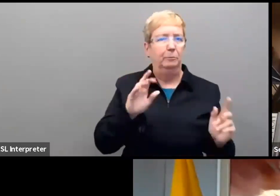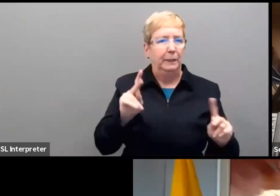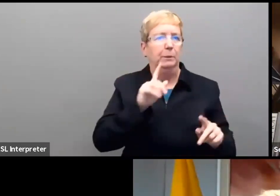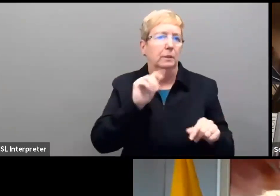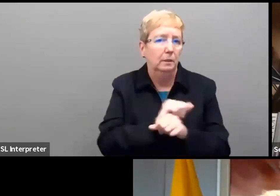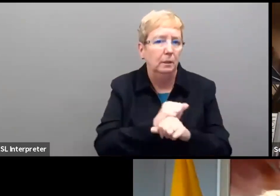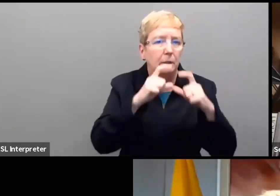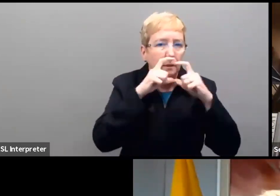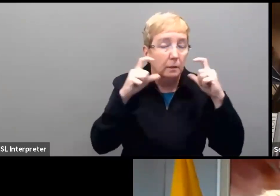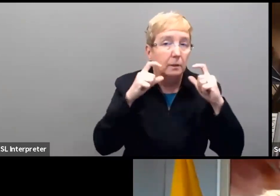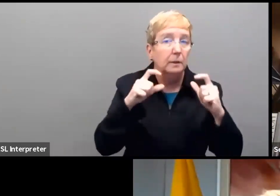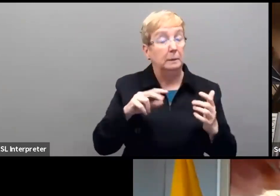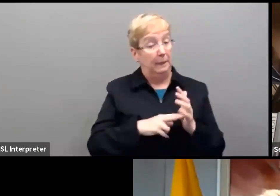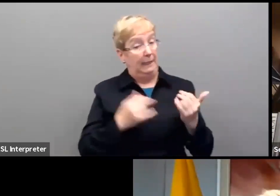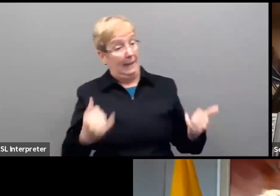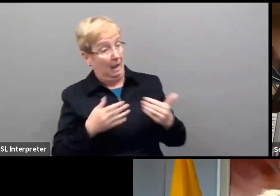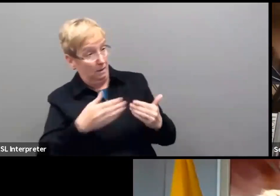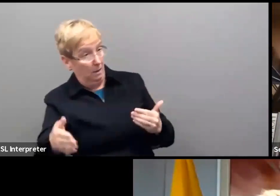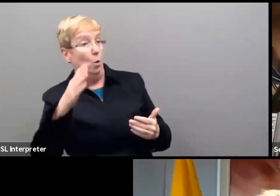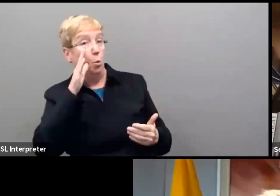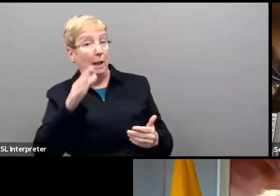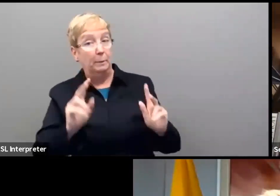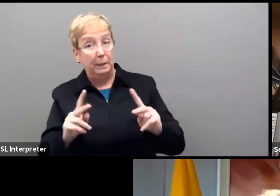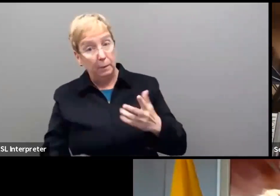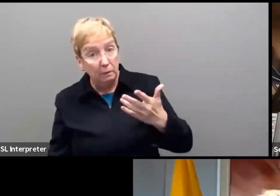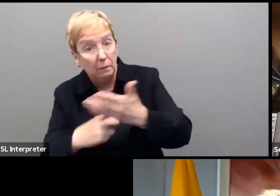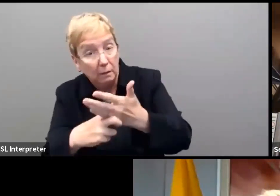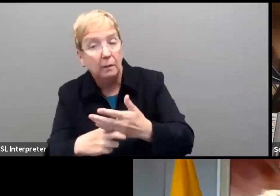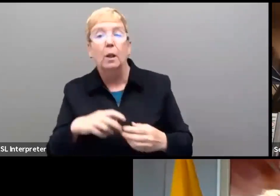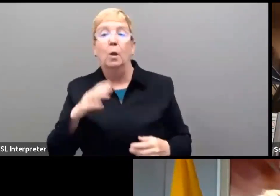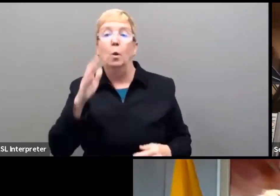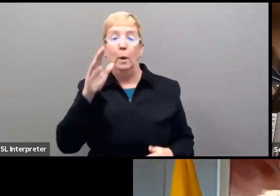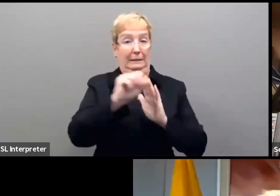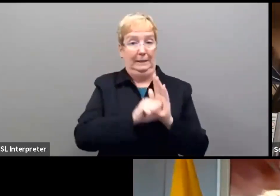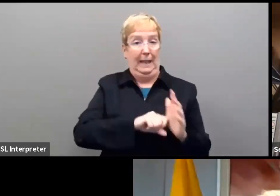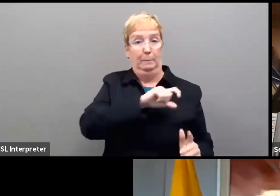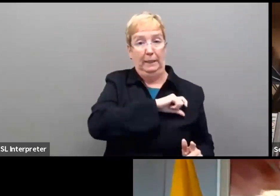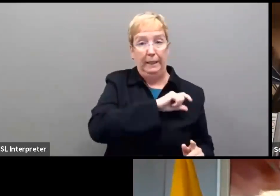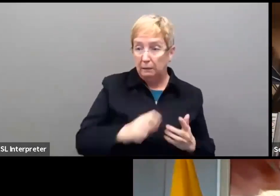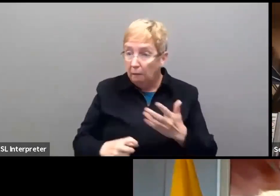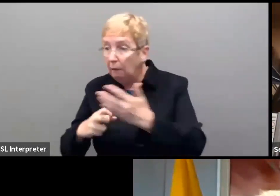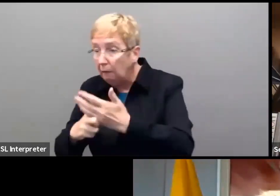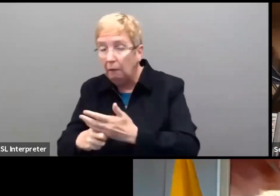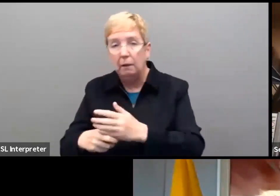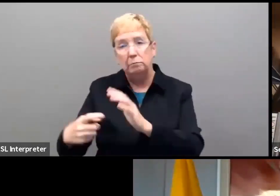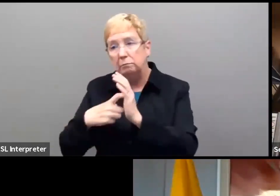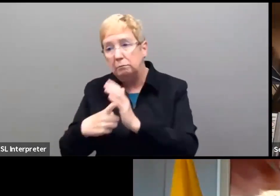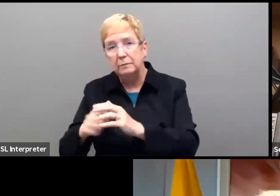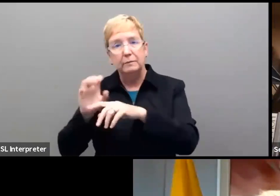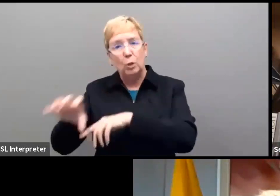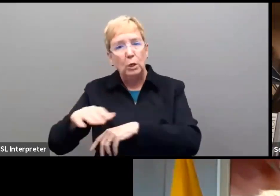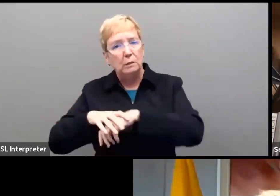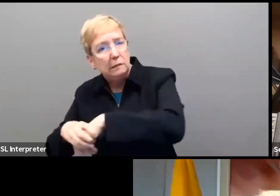de 2,780 no están vacunadas, ya la mayoría están vacunadas, y esto no incluye a las